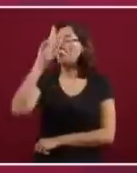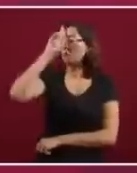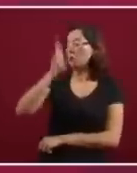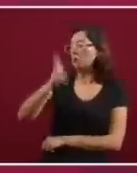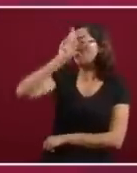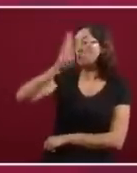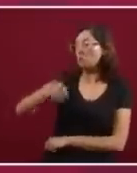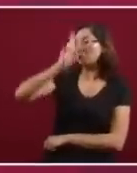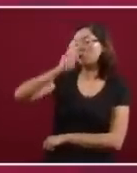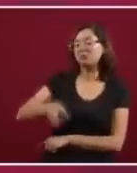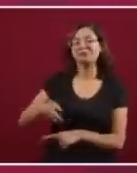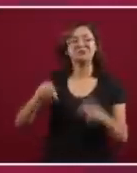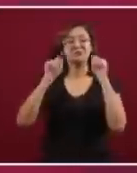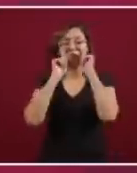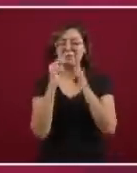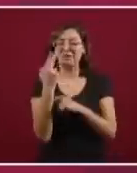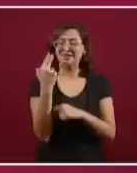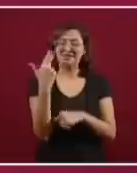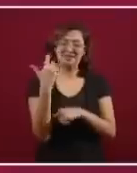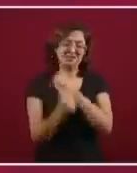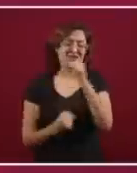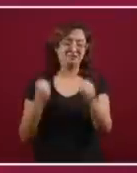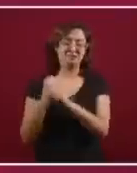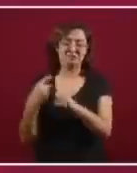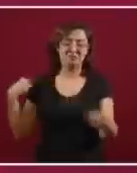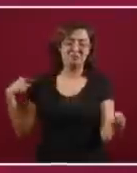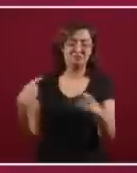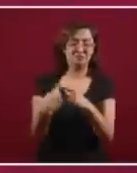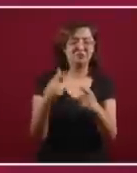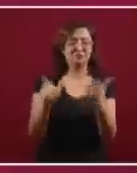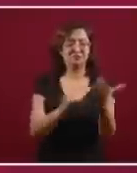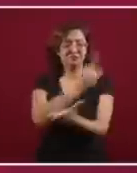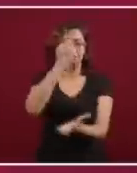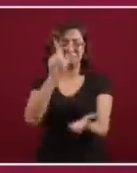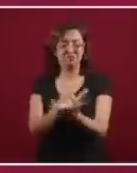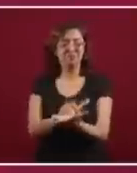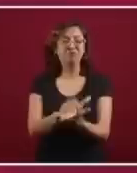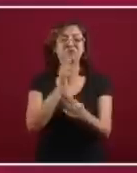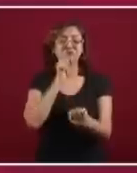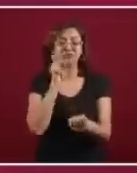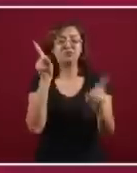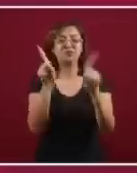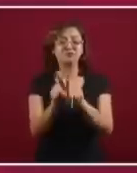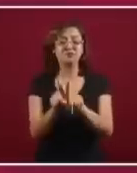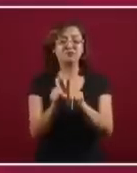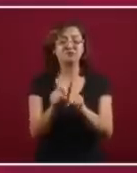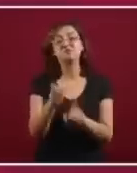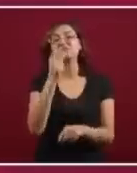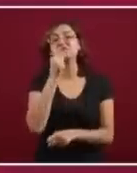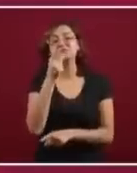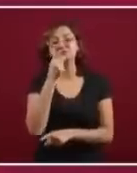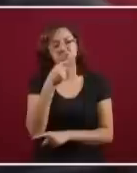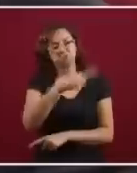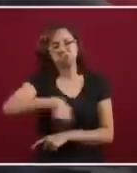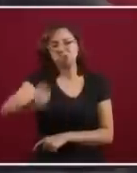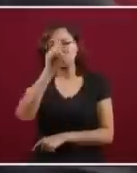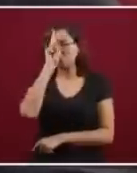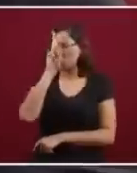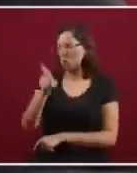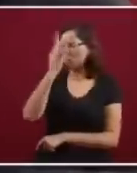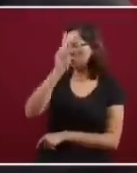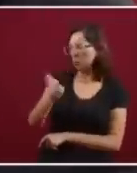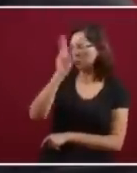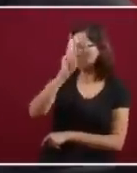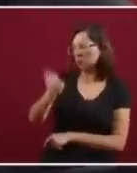con elementos de prohibición no solamente en las leyes sino en la ejecución de las fuerzas públicas sin